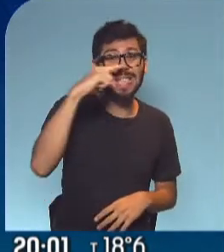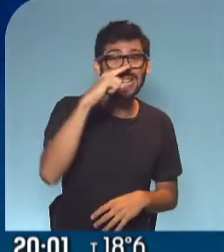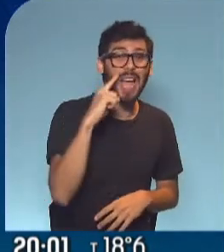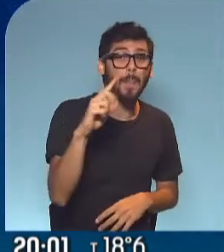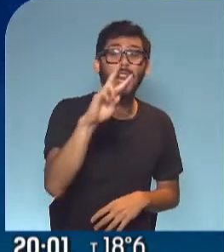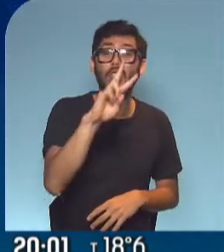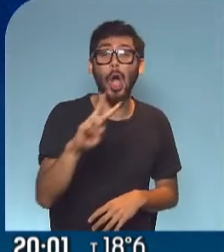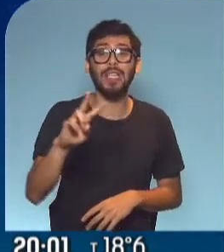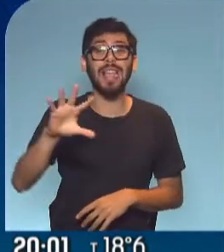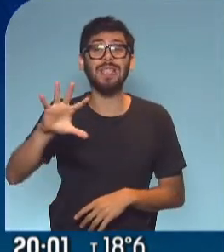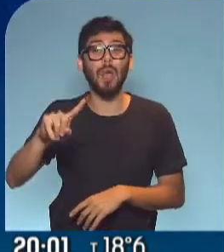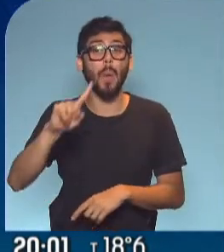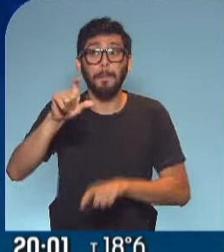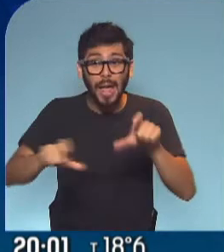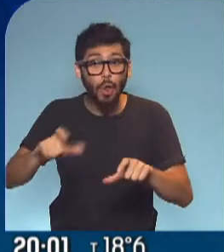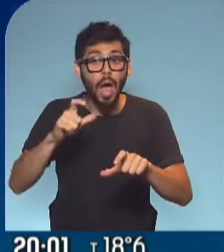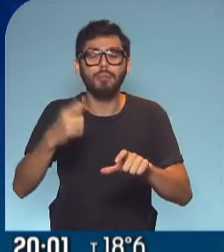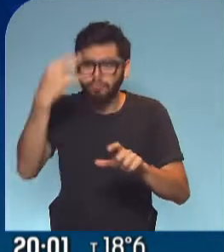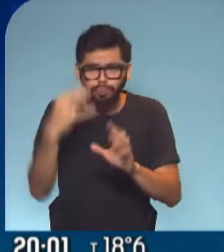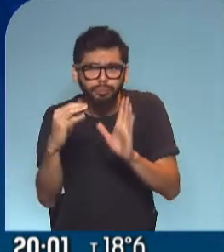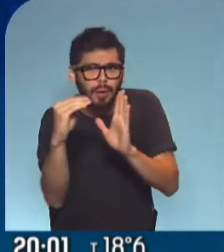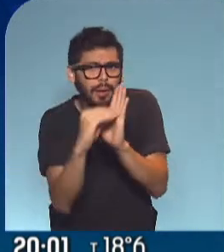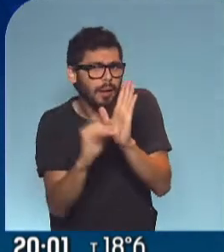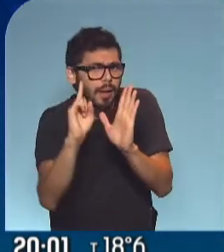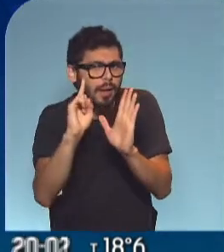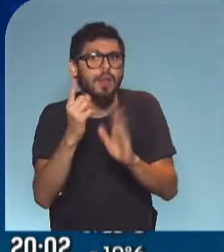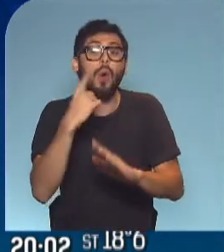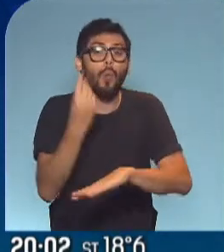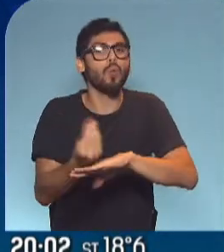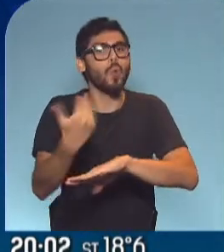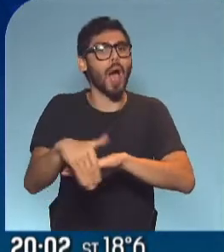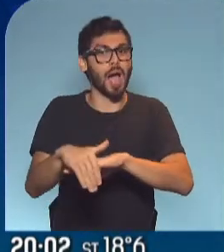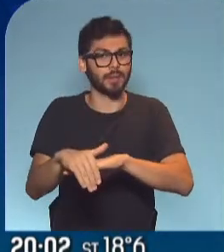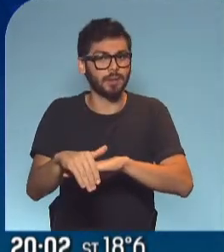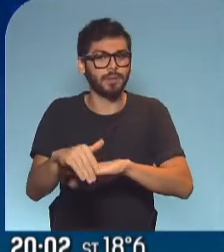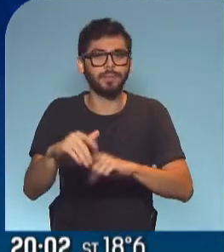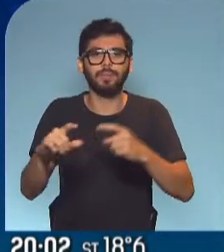7.251 personas registradas en ese contexto.